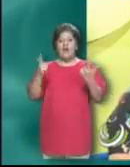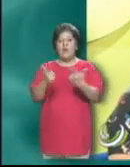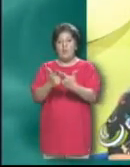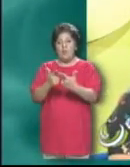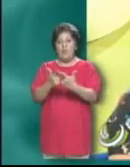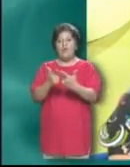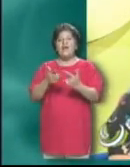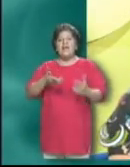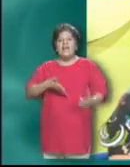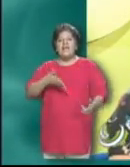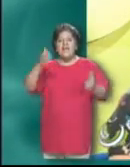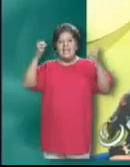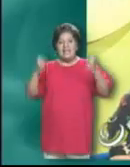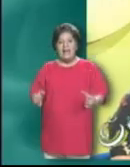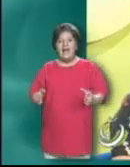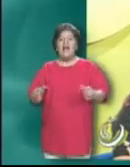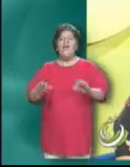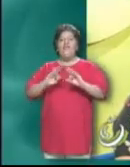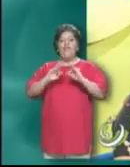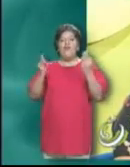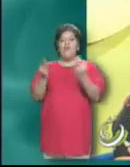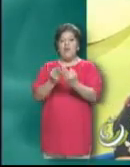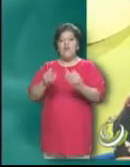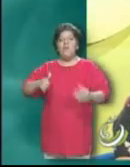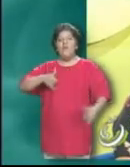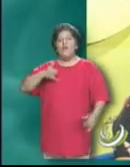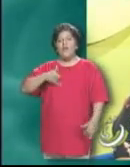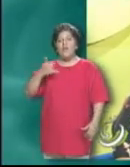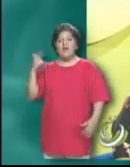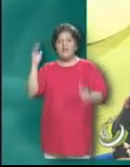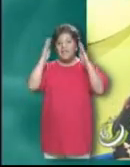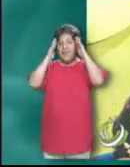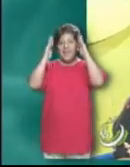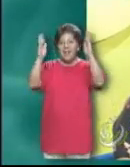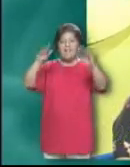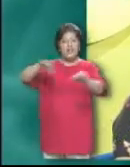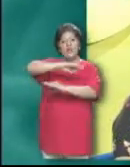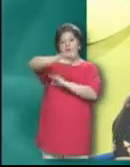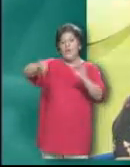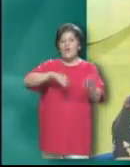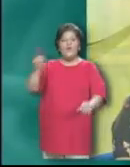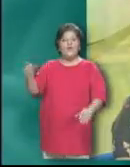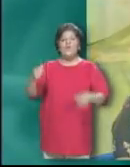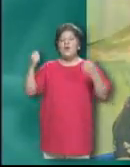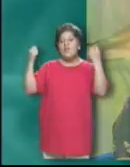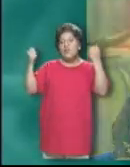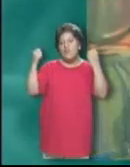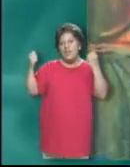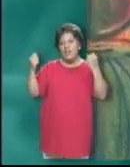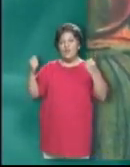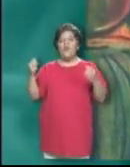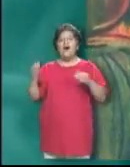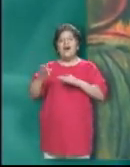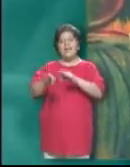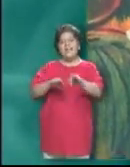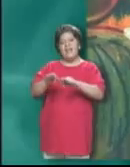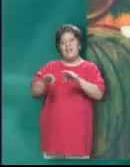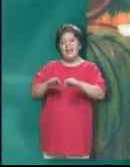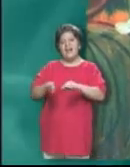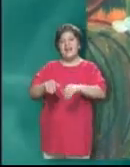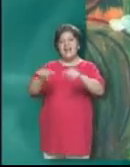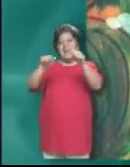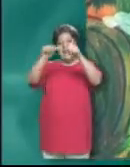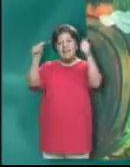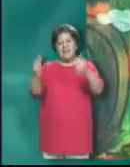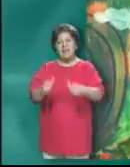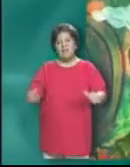Este grupo está constituido por jóvenes que dedican todo su esfuerzo a trabajar en las artes plásticas, aunque también